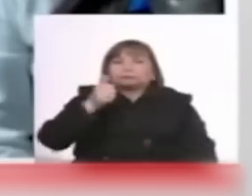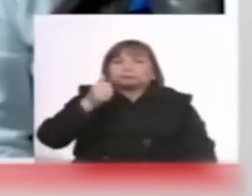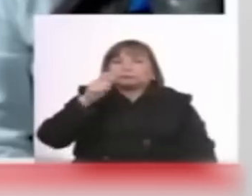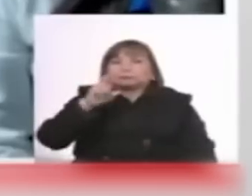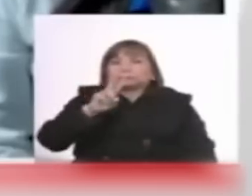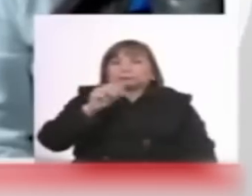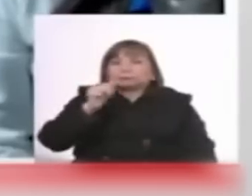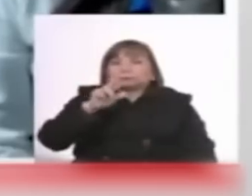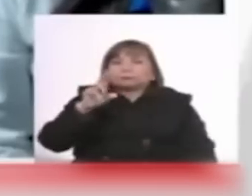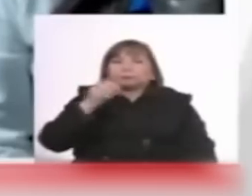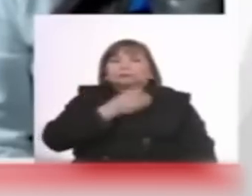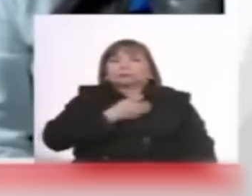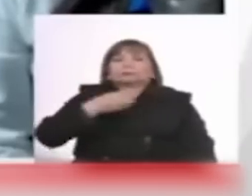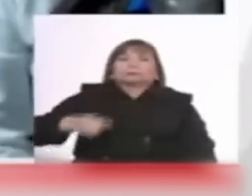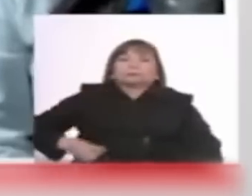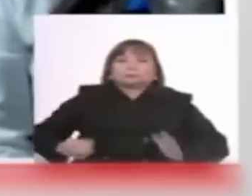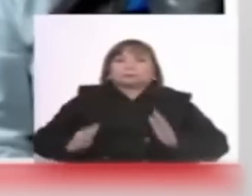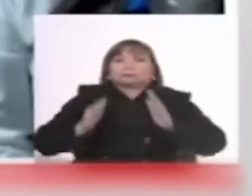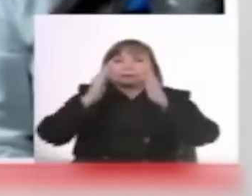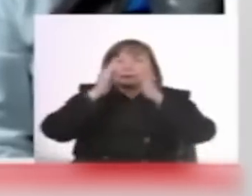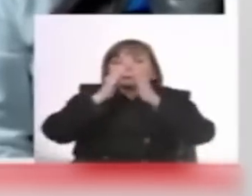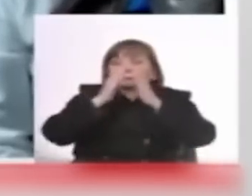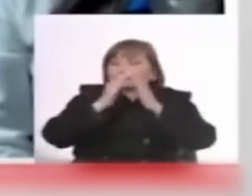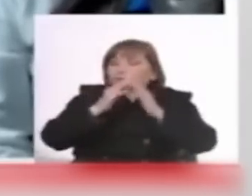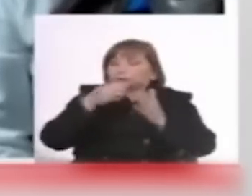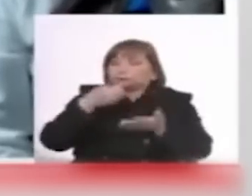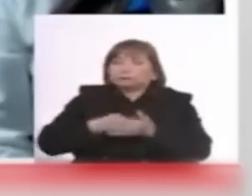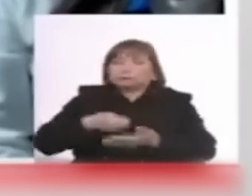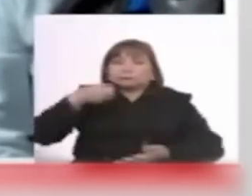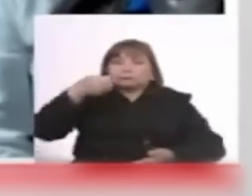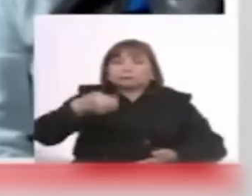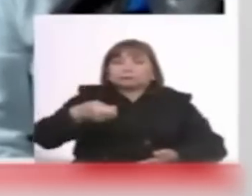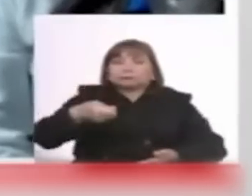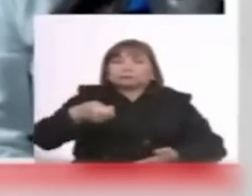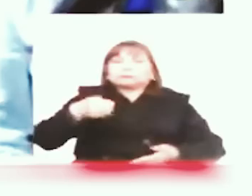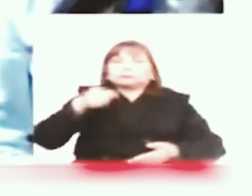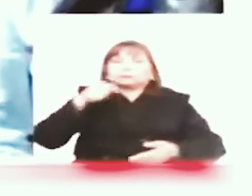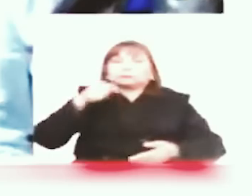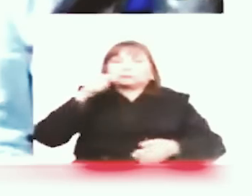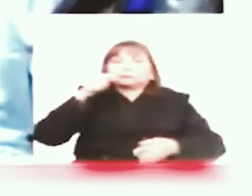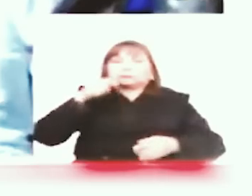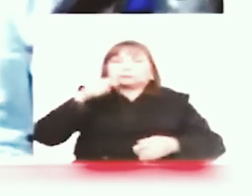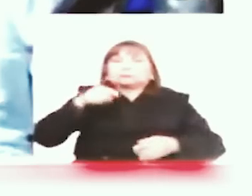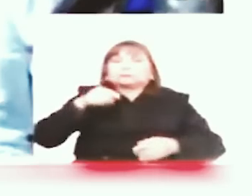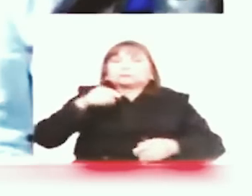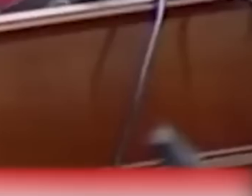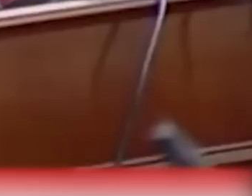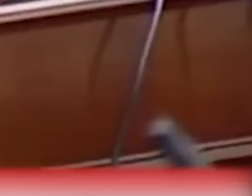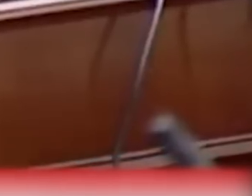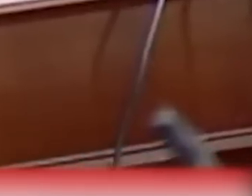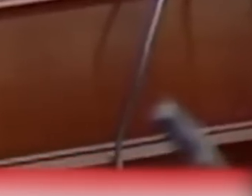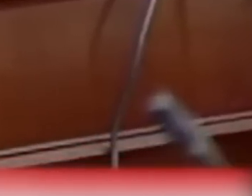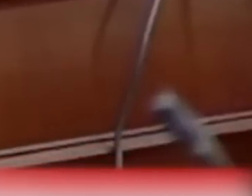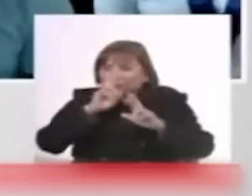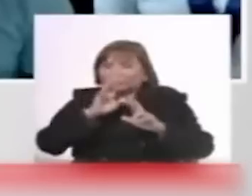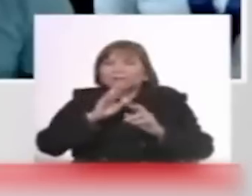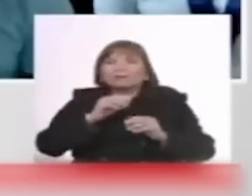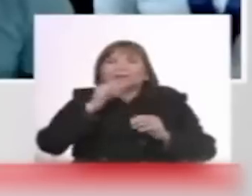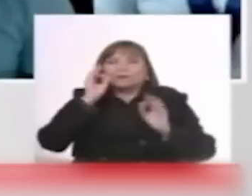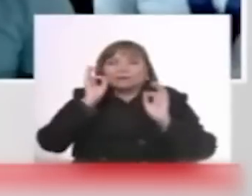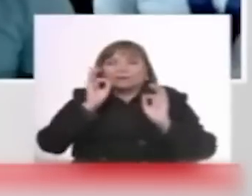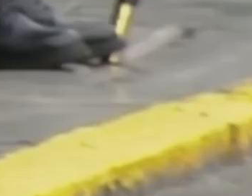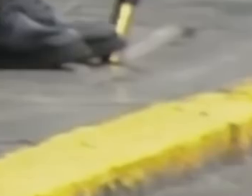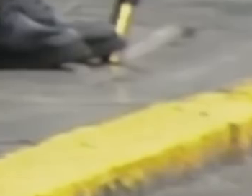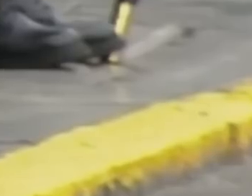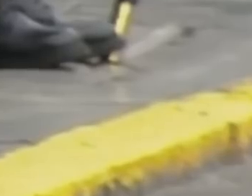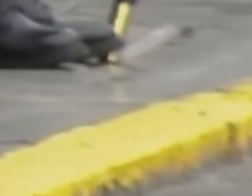en el Palacio de Gobierno. Fueron entregados en 9 oportunidades. De acuerdo con las